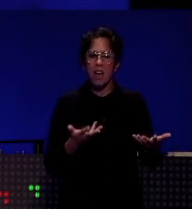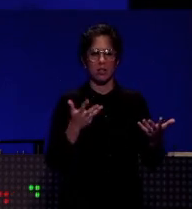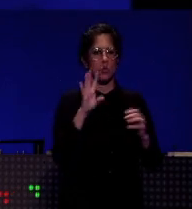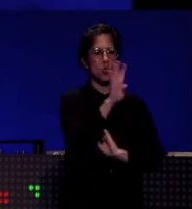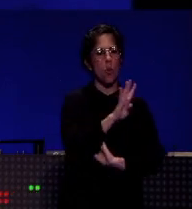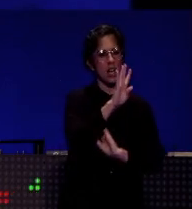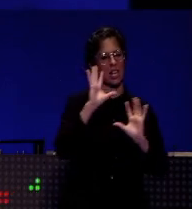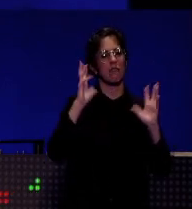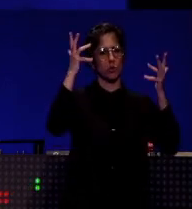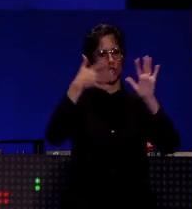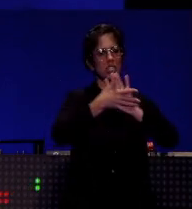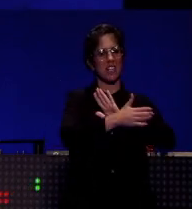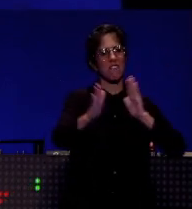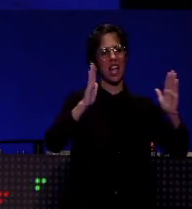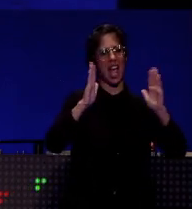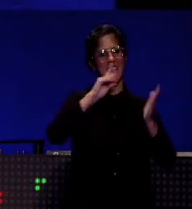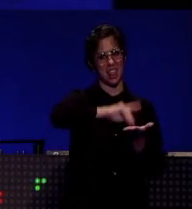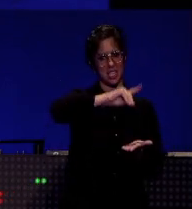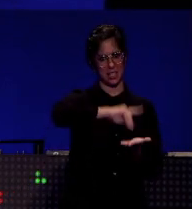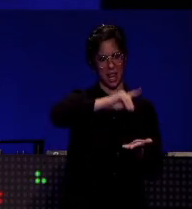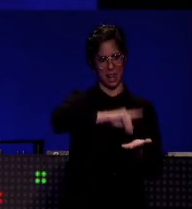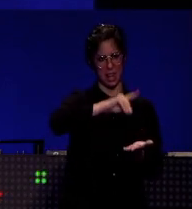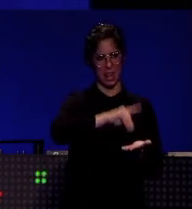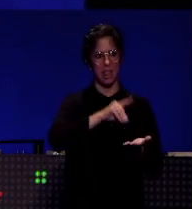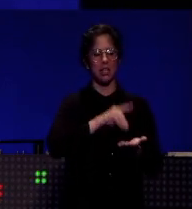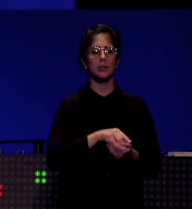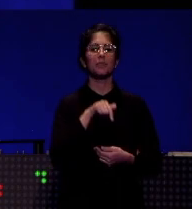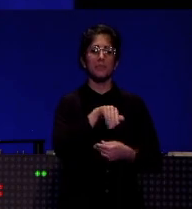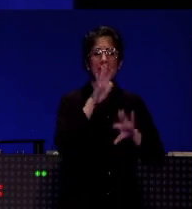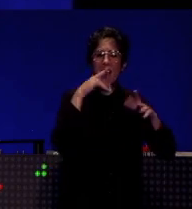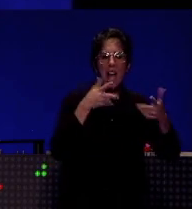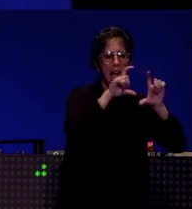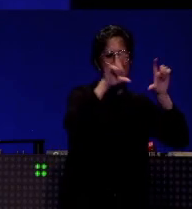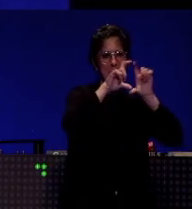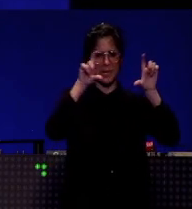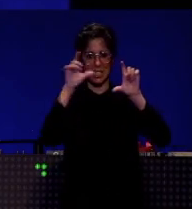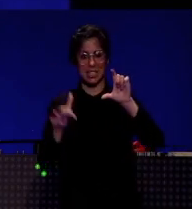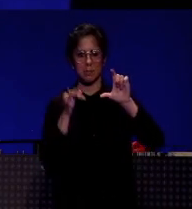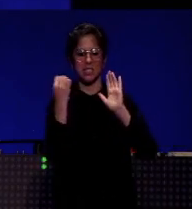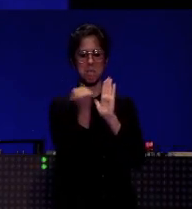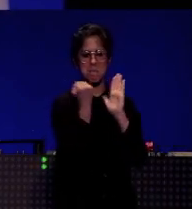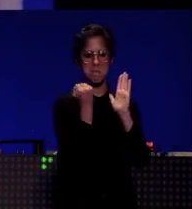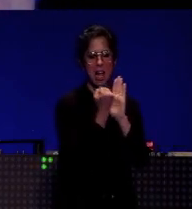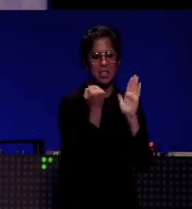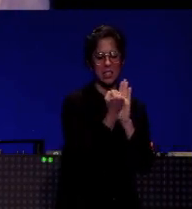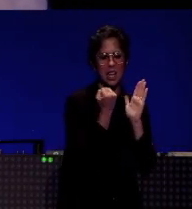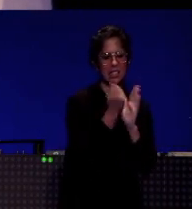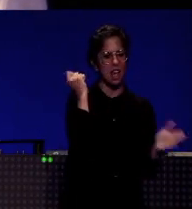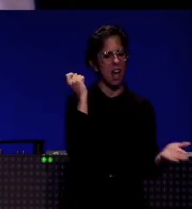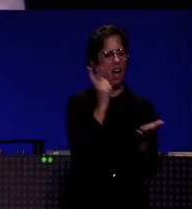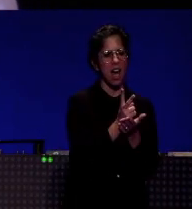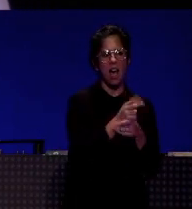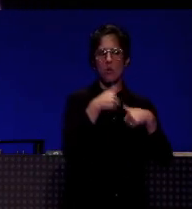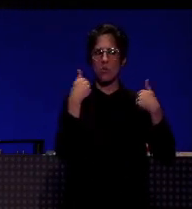digital en la que los empresarios y las marcas cada vez están apostando más por las redes sociales